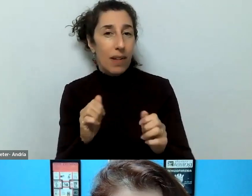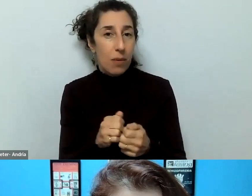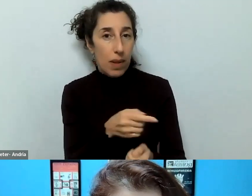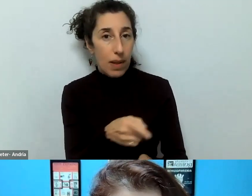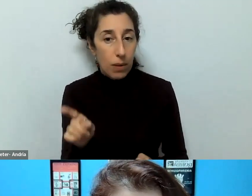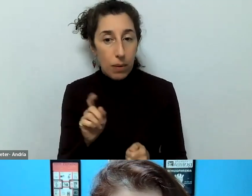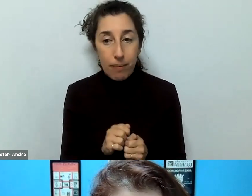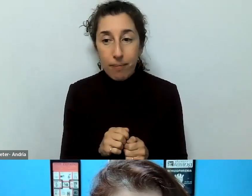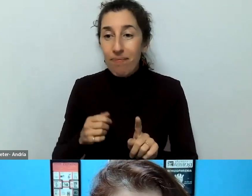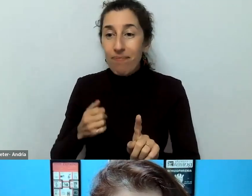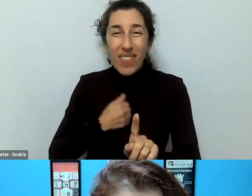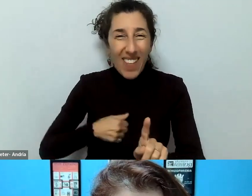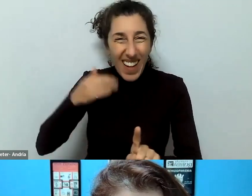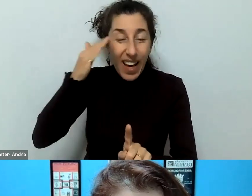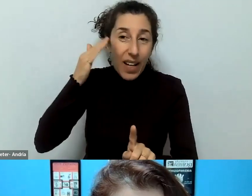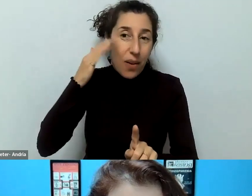con todos.